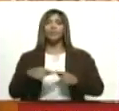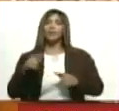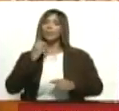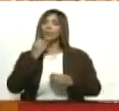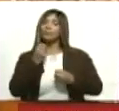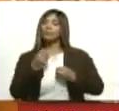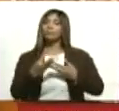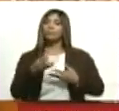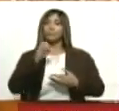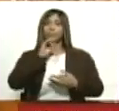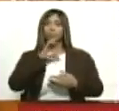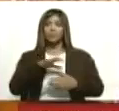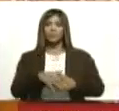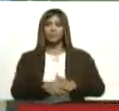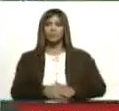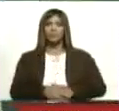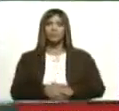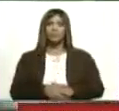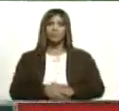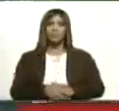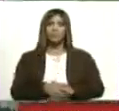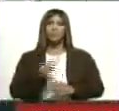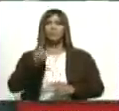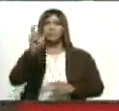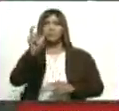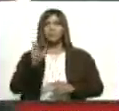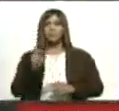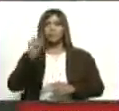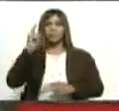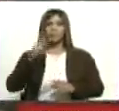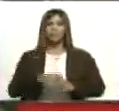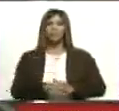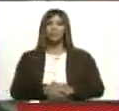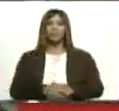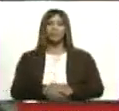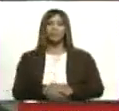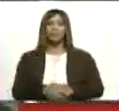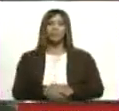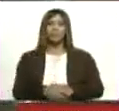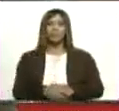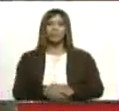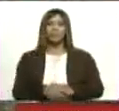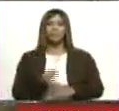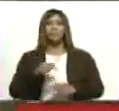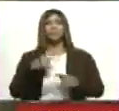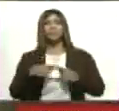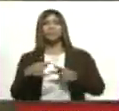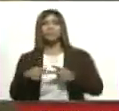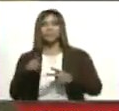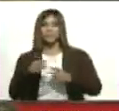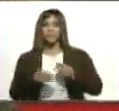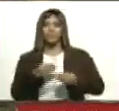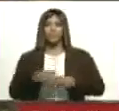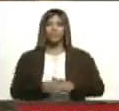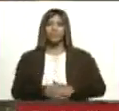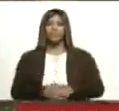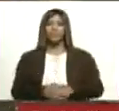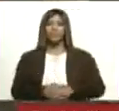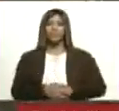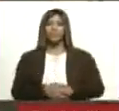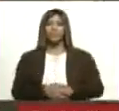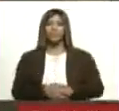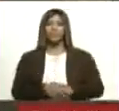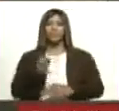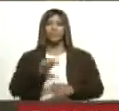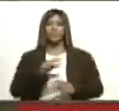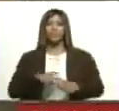historia de Amalivaca. Amalivaca, según los tamanacos, lo salva de una gran inundación y de